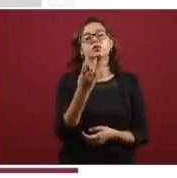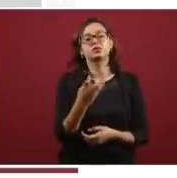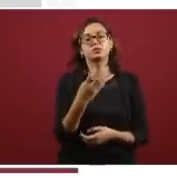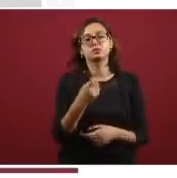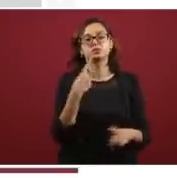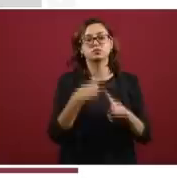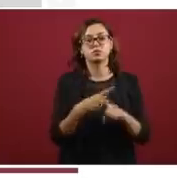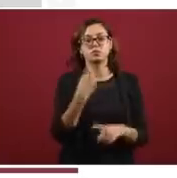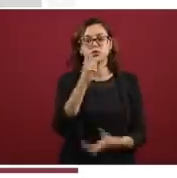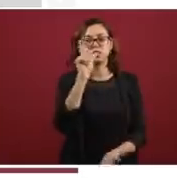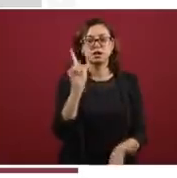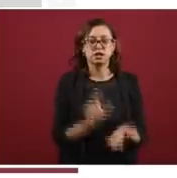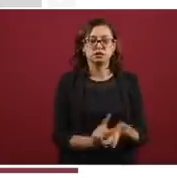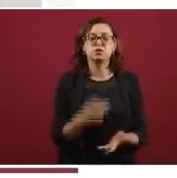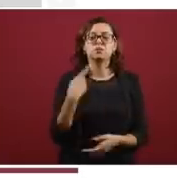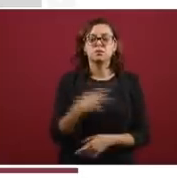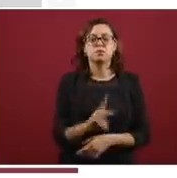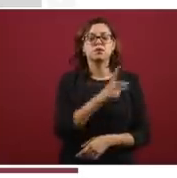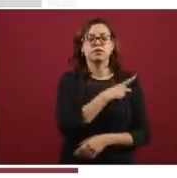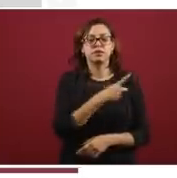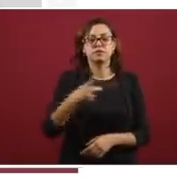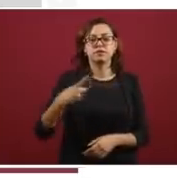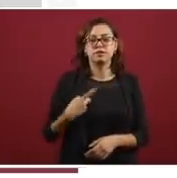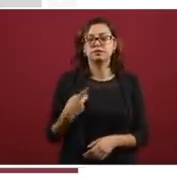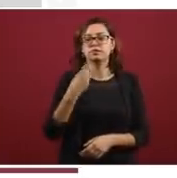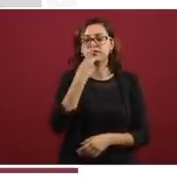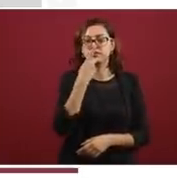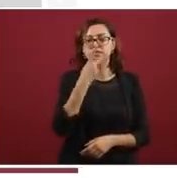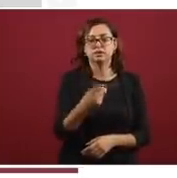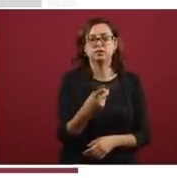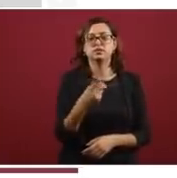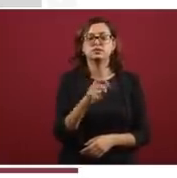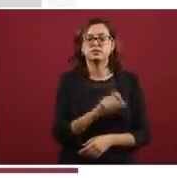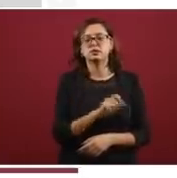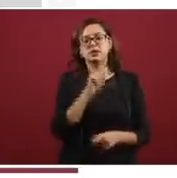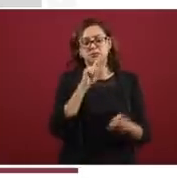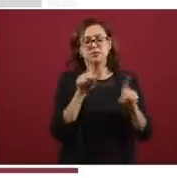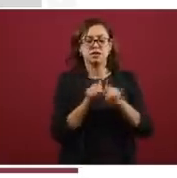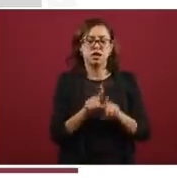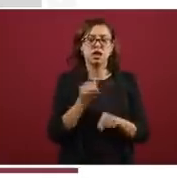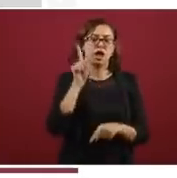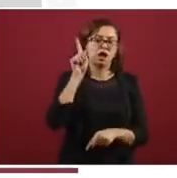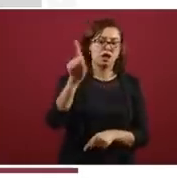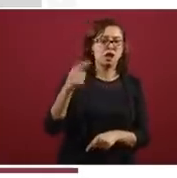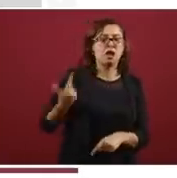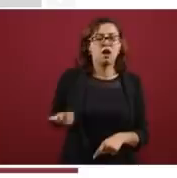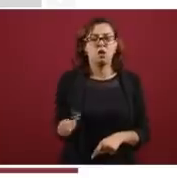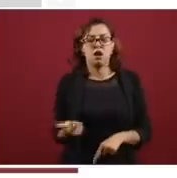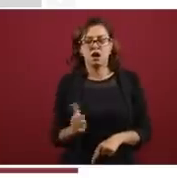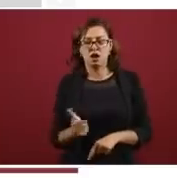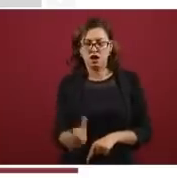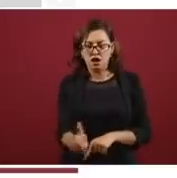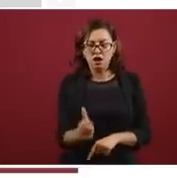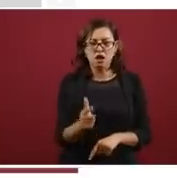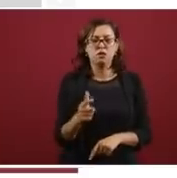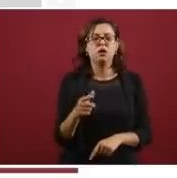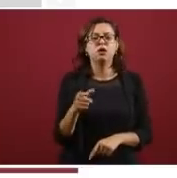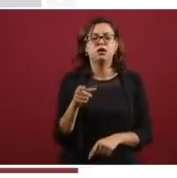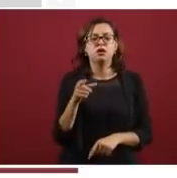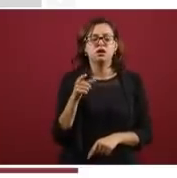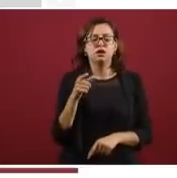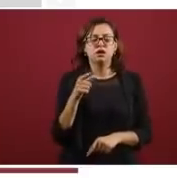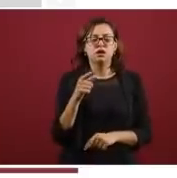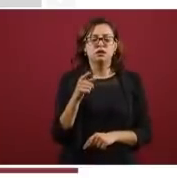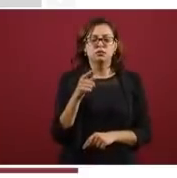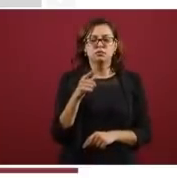litro. Sin embargo, vale la pena mencionar a Servicio Menores en León, Guanajuato, en Boulevard Hermanos